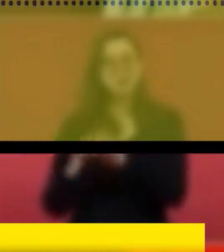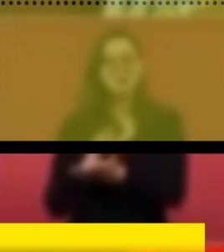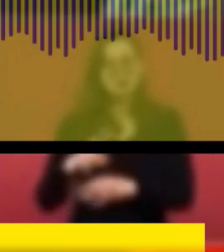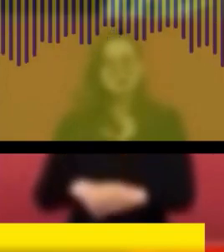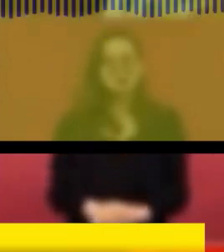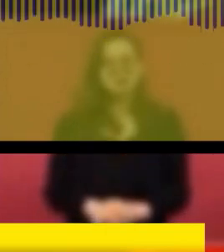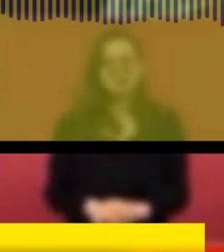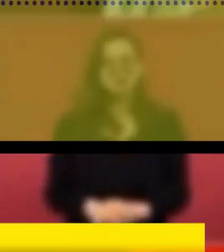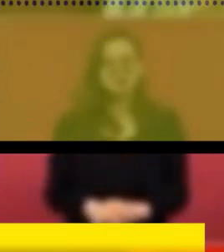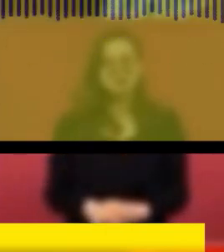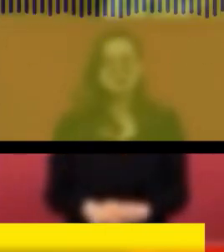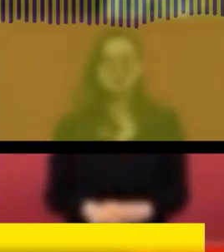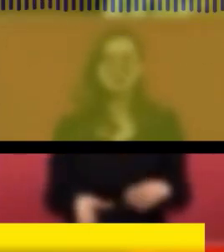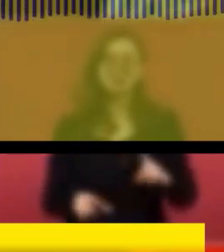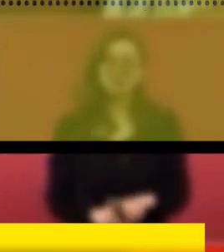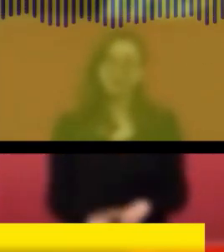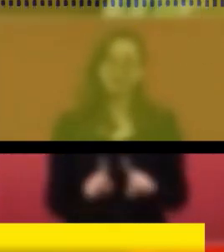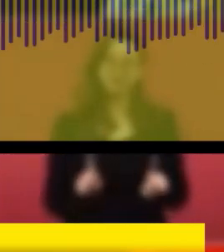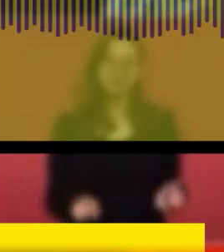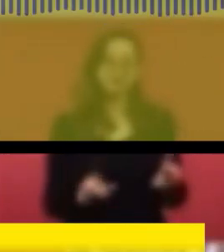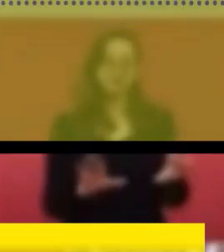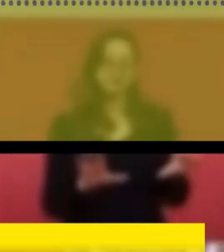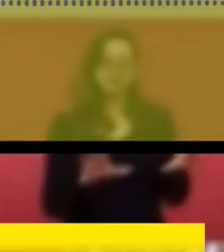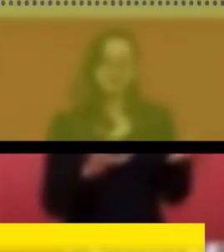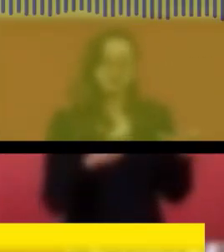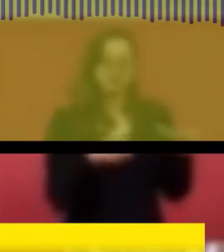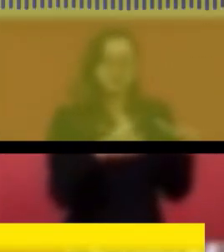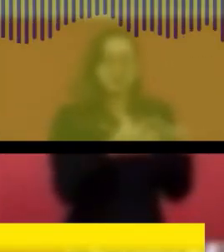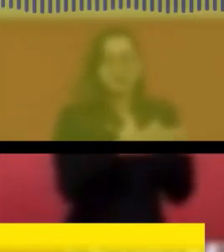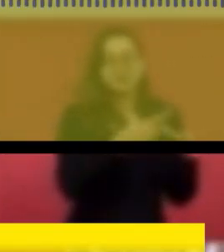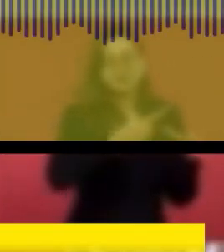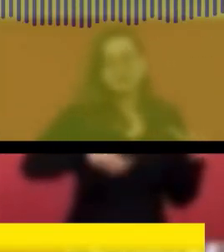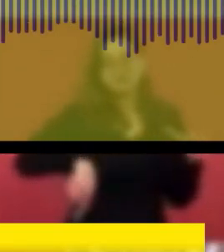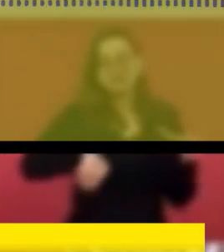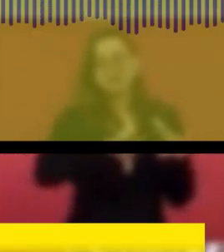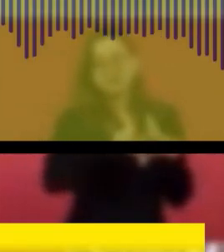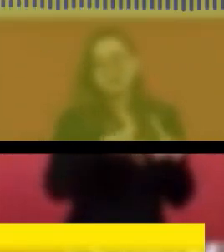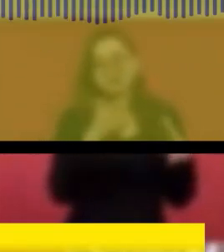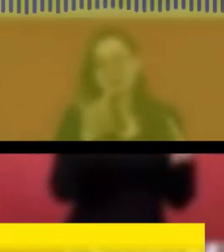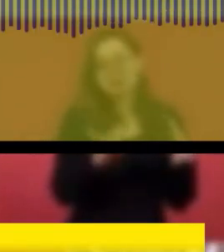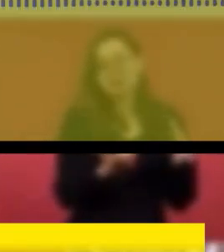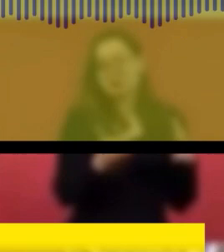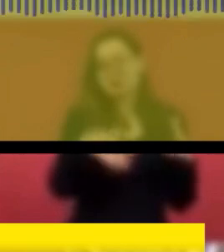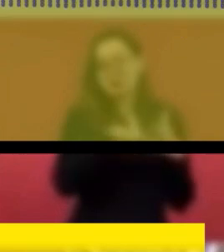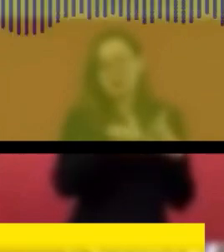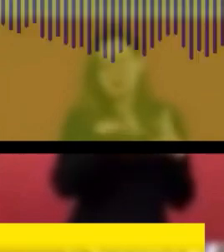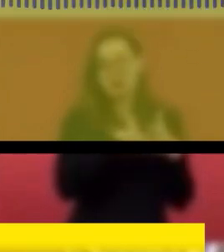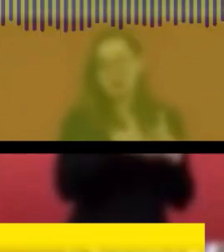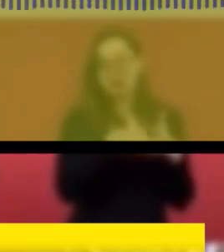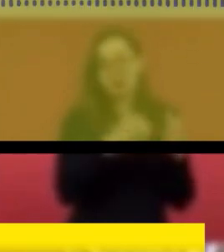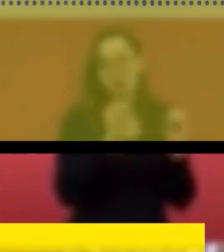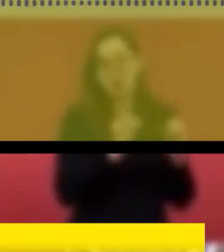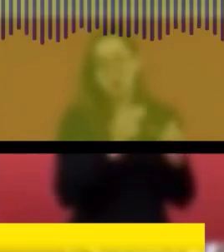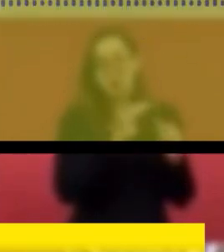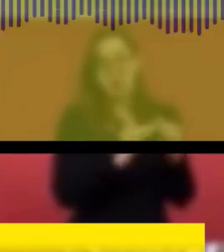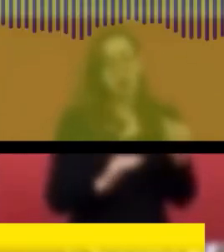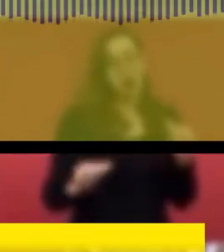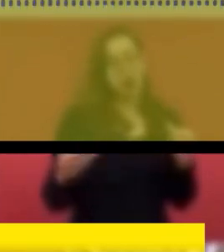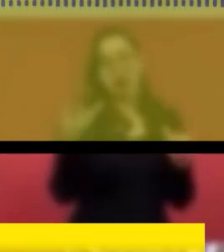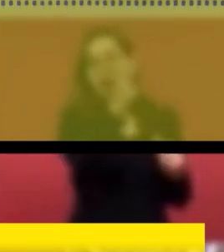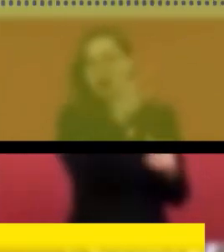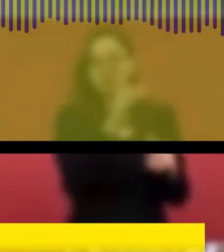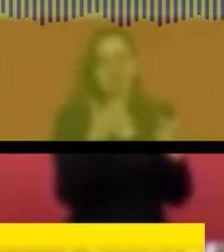sino las mejores cifras sociales del continente. No hay que olvidarlo. El enriquecimiento